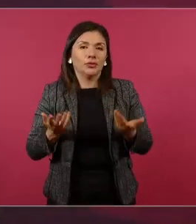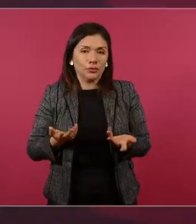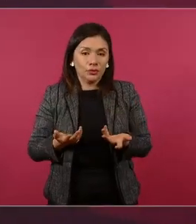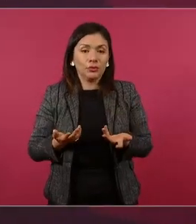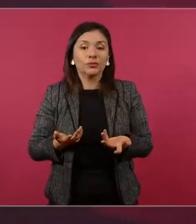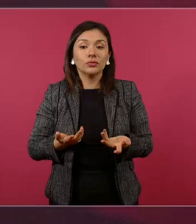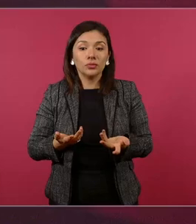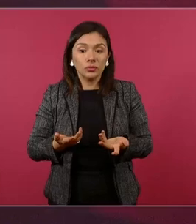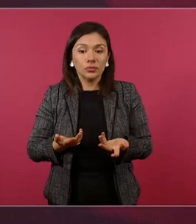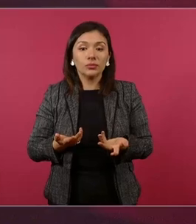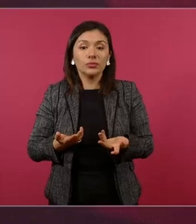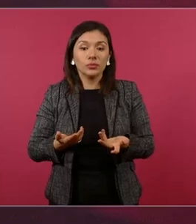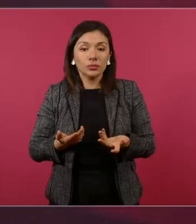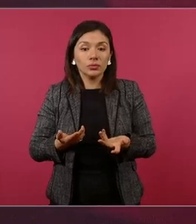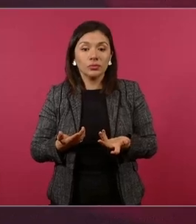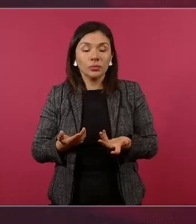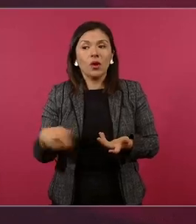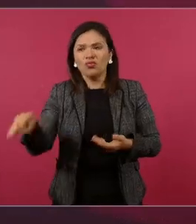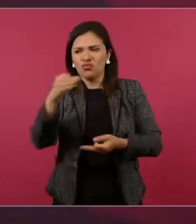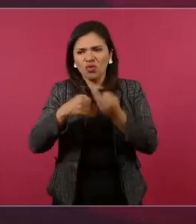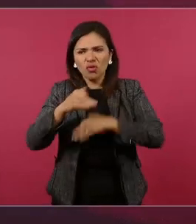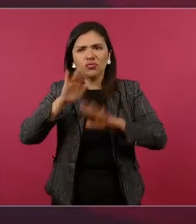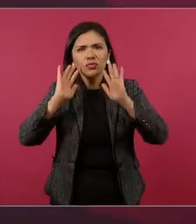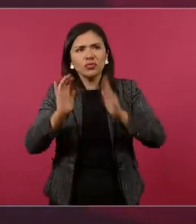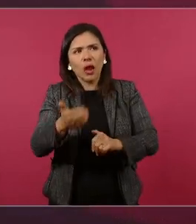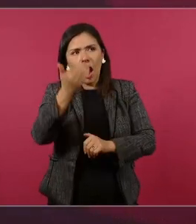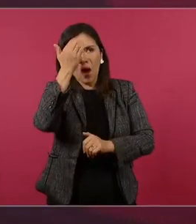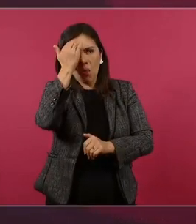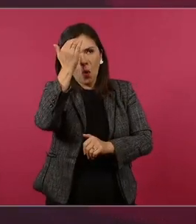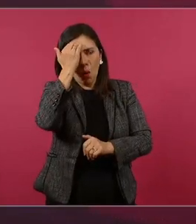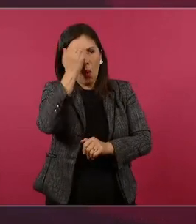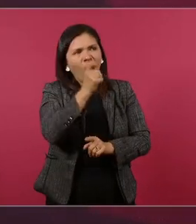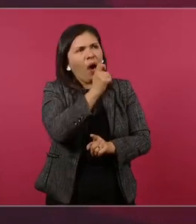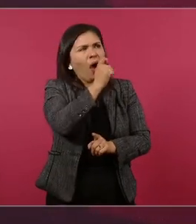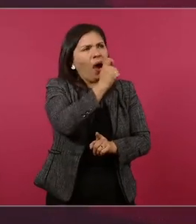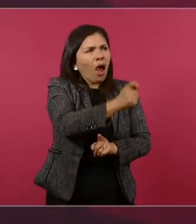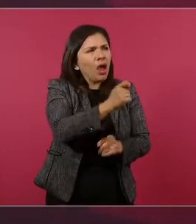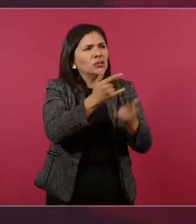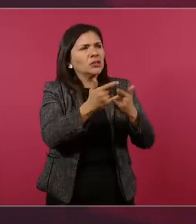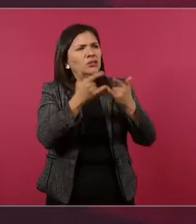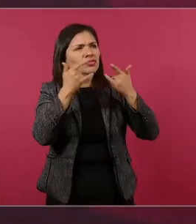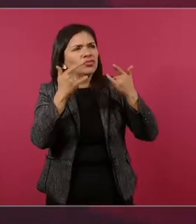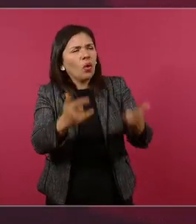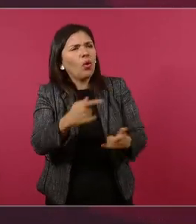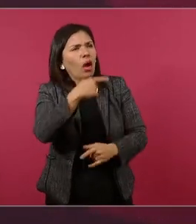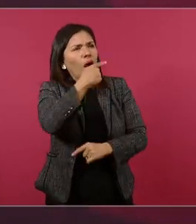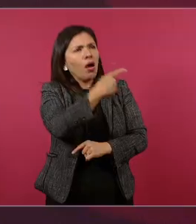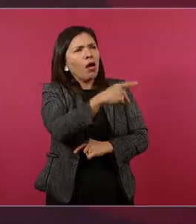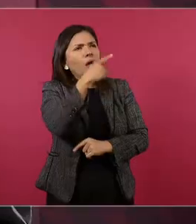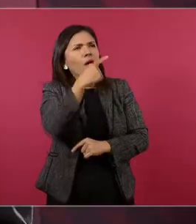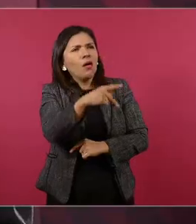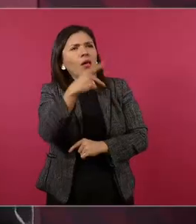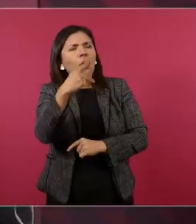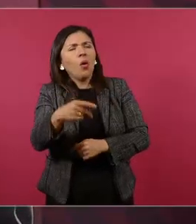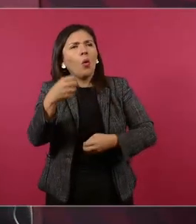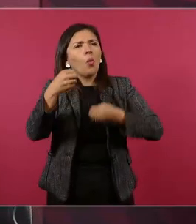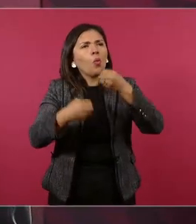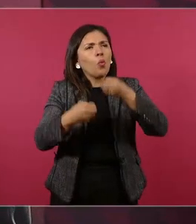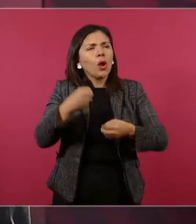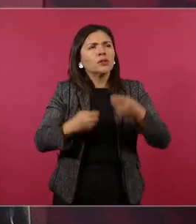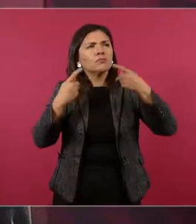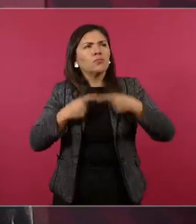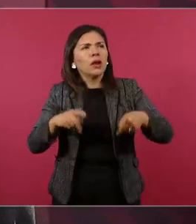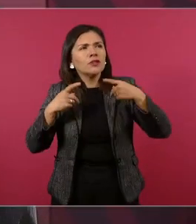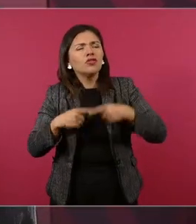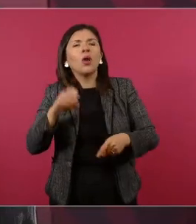eh Para que se conozca bien la historia pública de los jueces